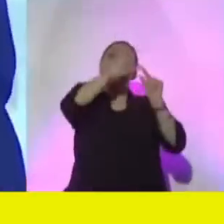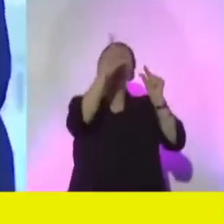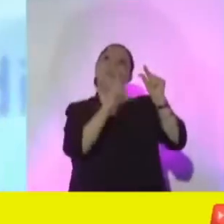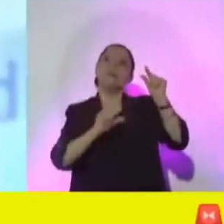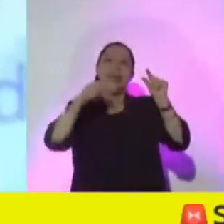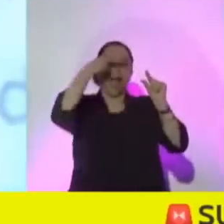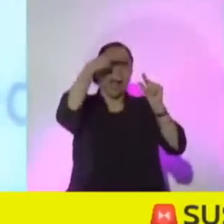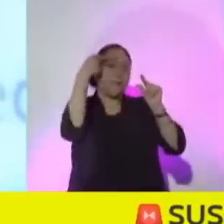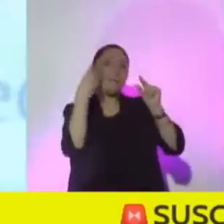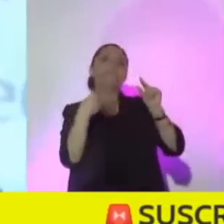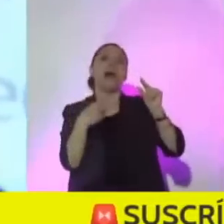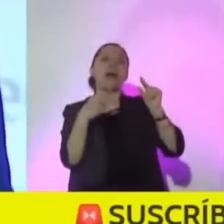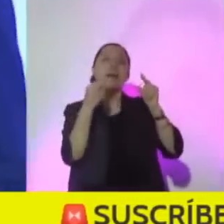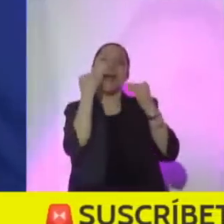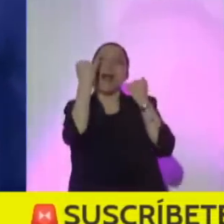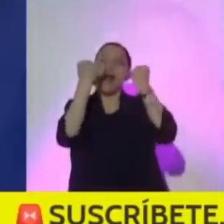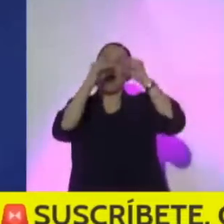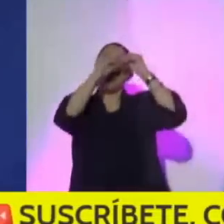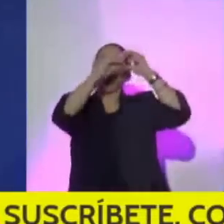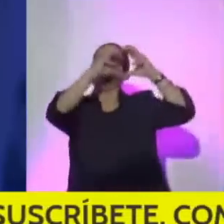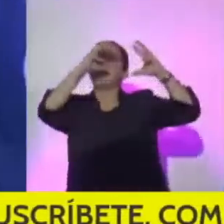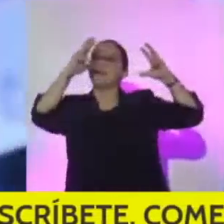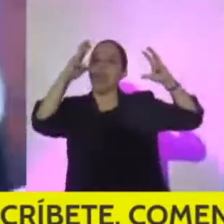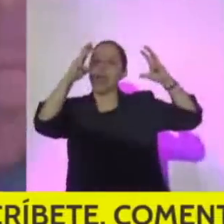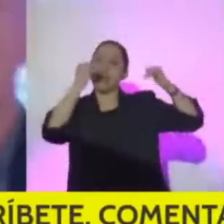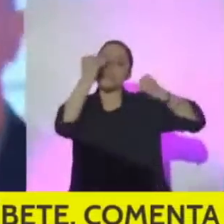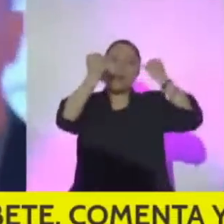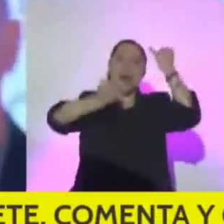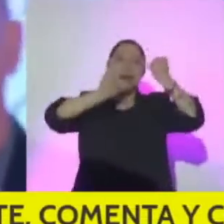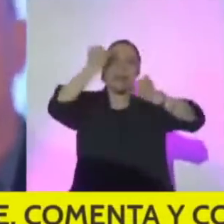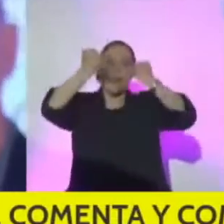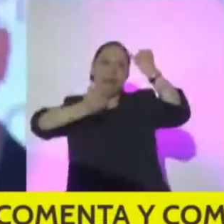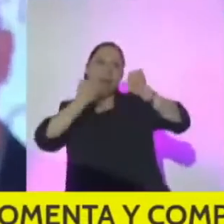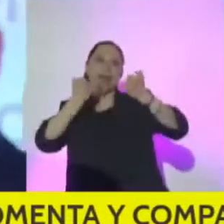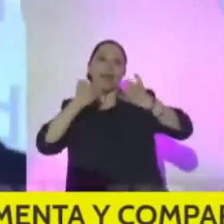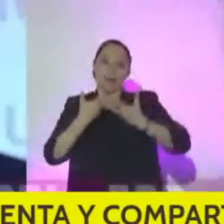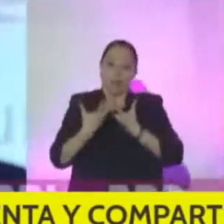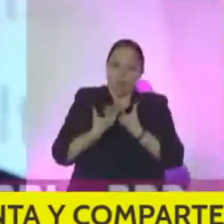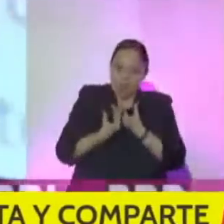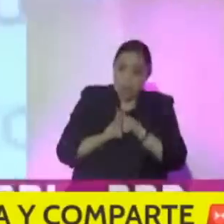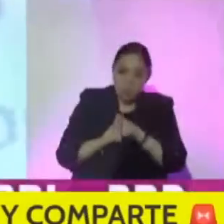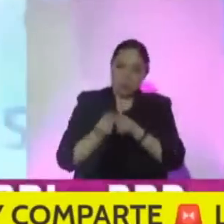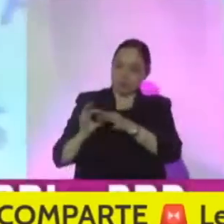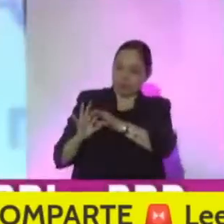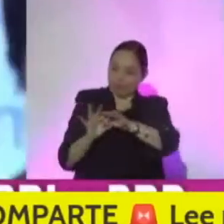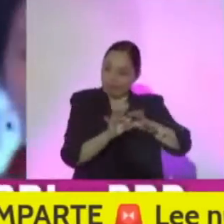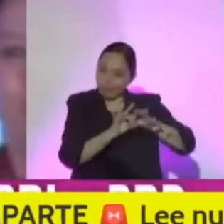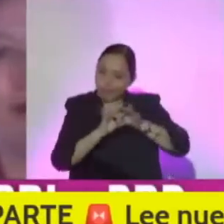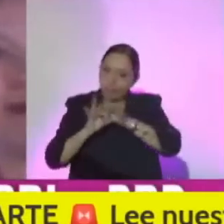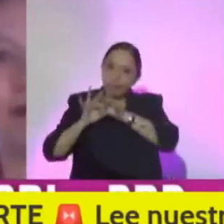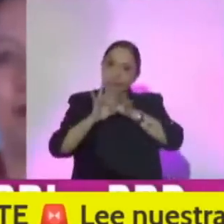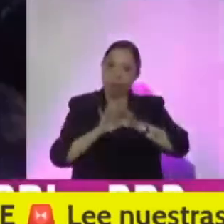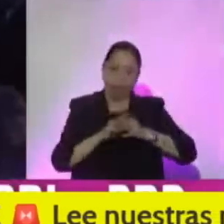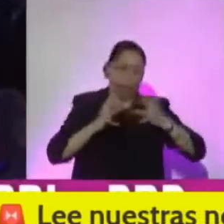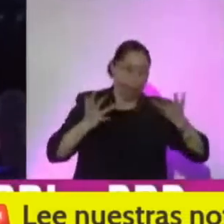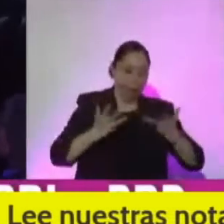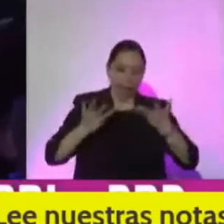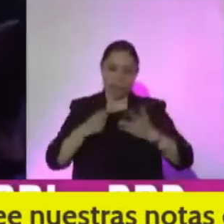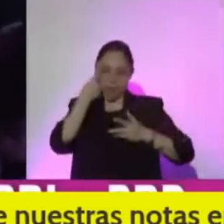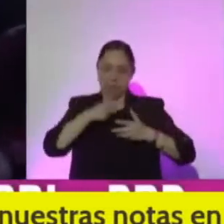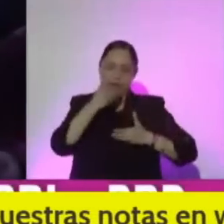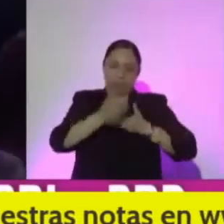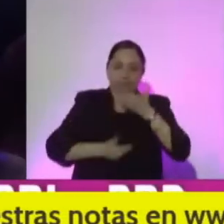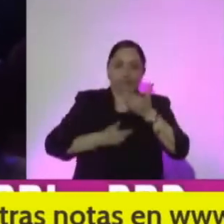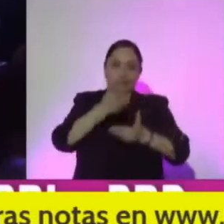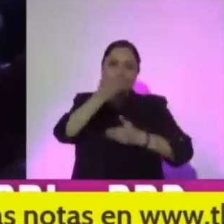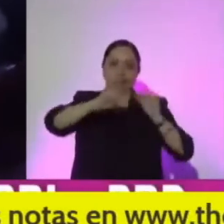dialogar para imaginar para construir juntos el México que merecemos y en el que estamos muy claros que